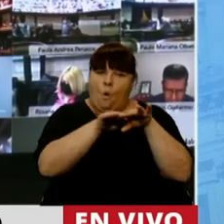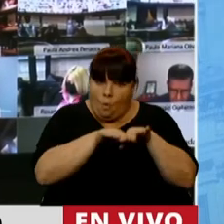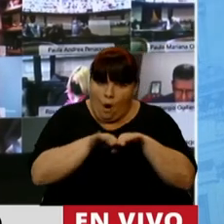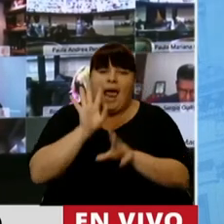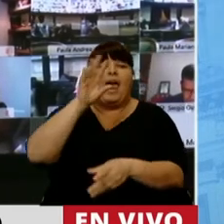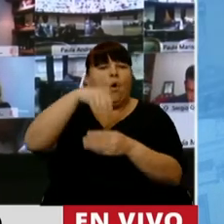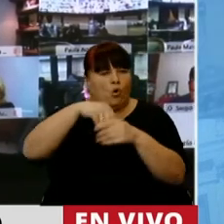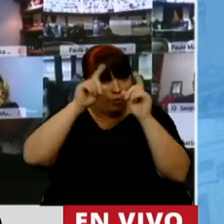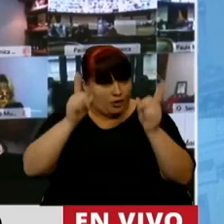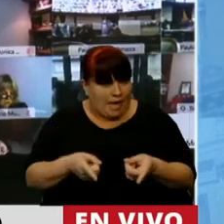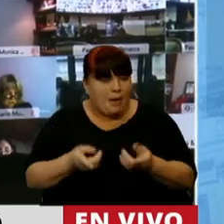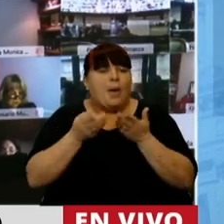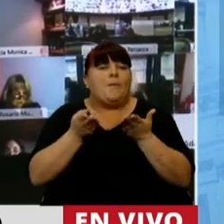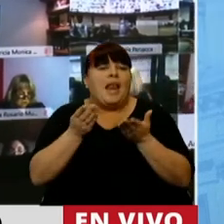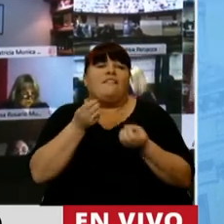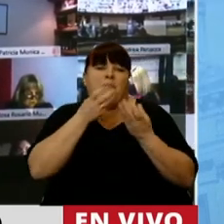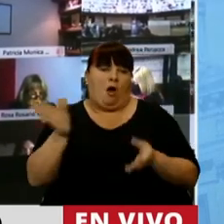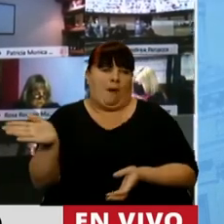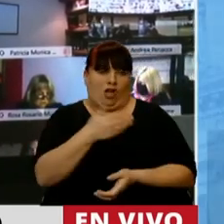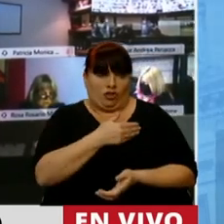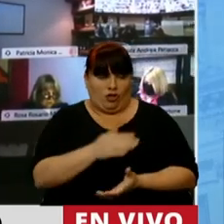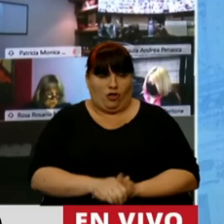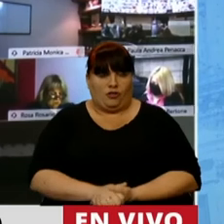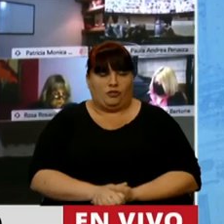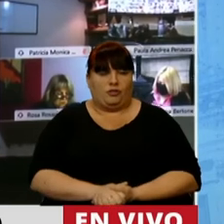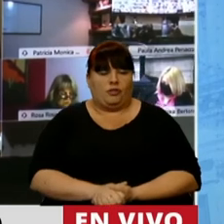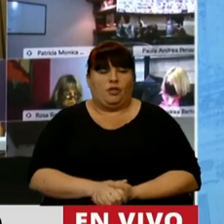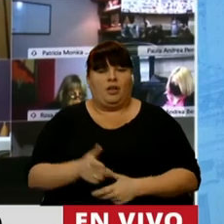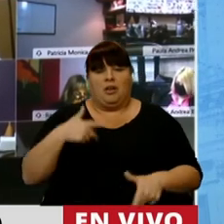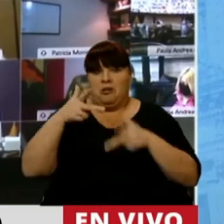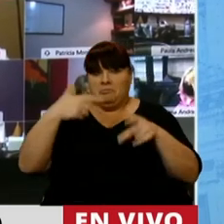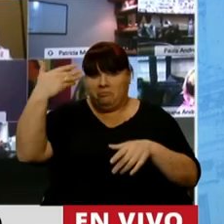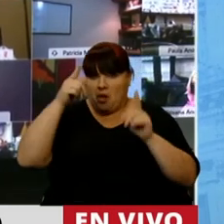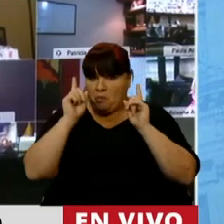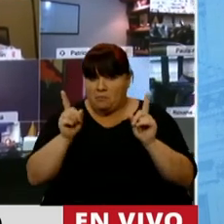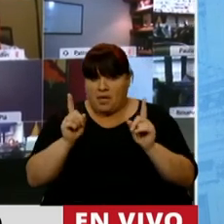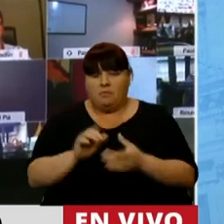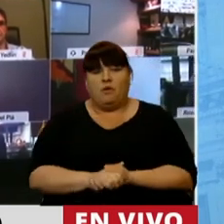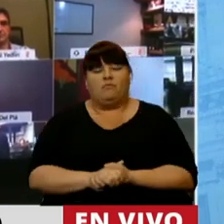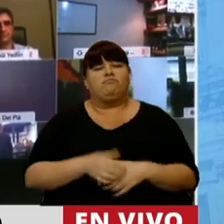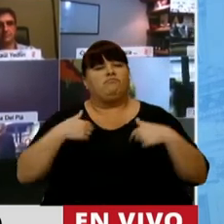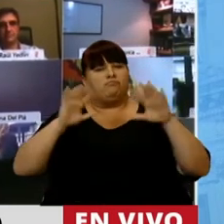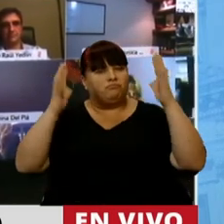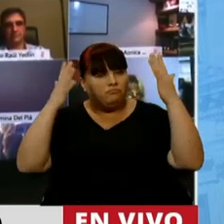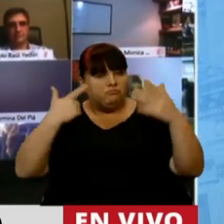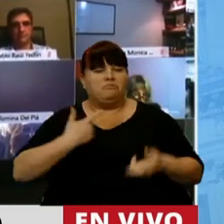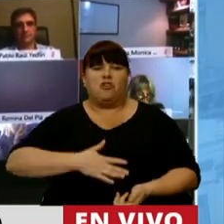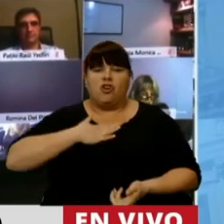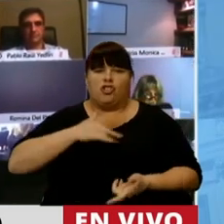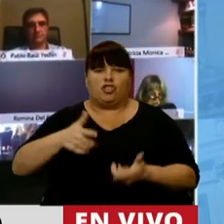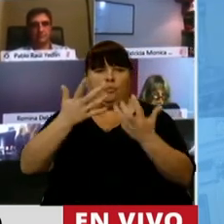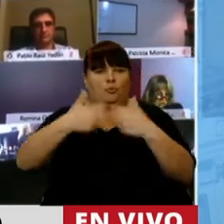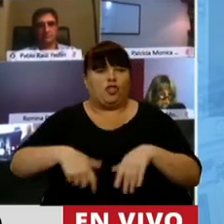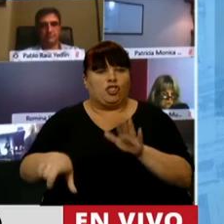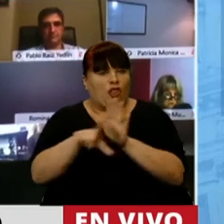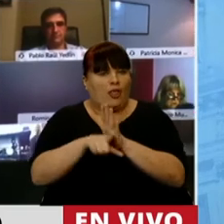e inclusivo en beneficio de todos. Por todo lo expuesto, aplaudo y celebro el